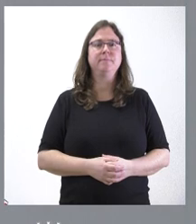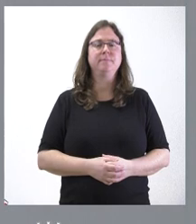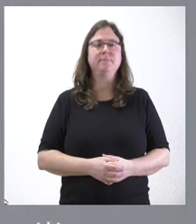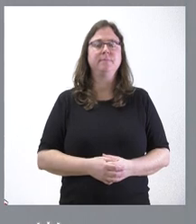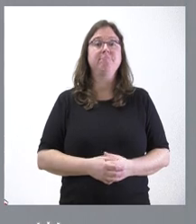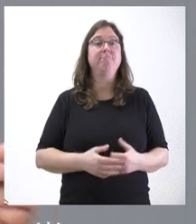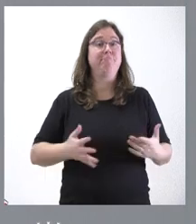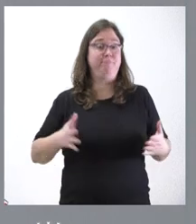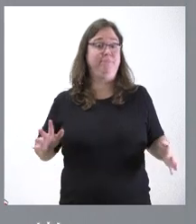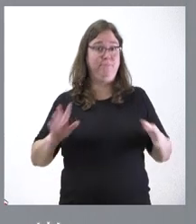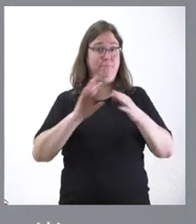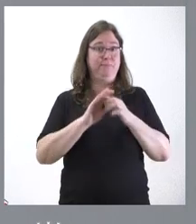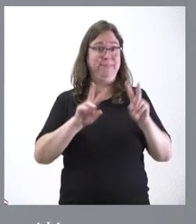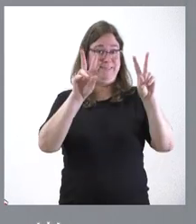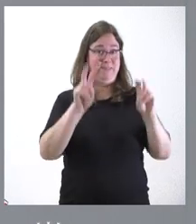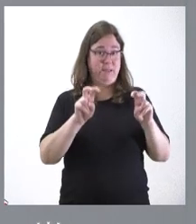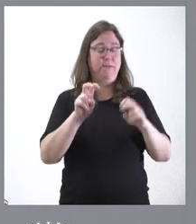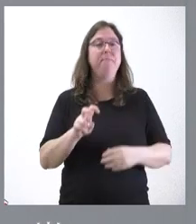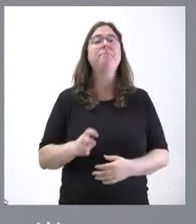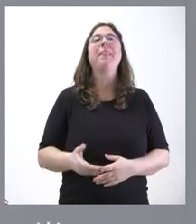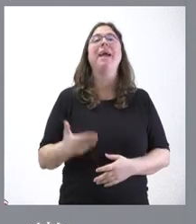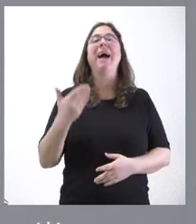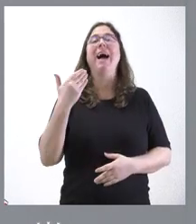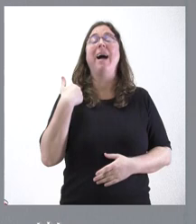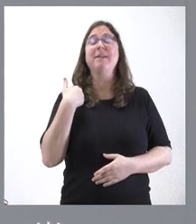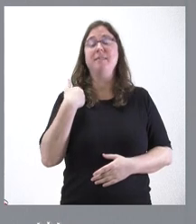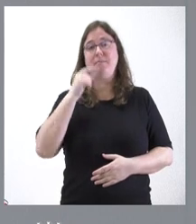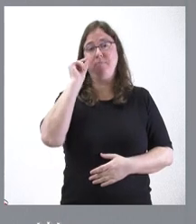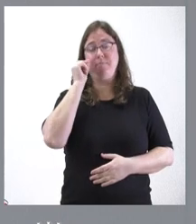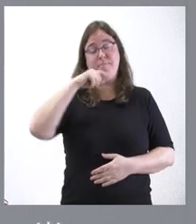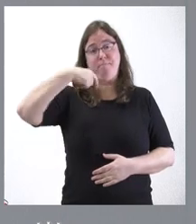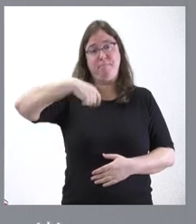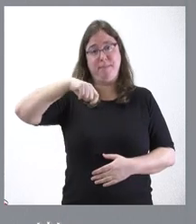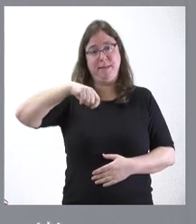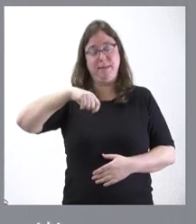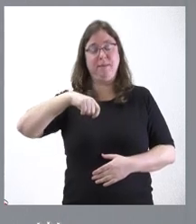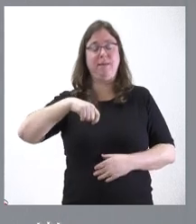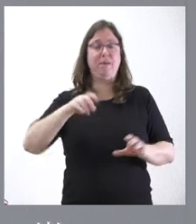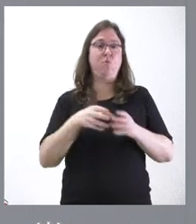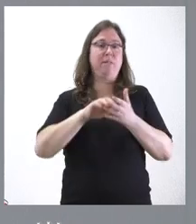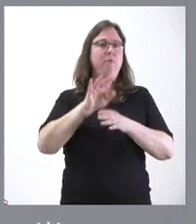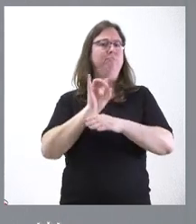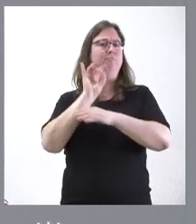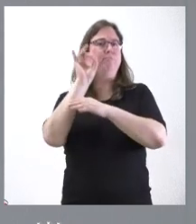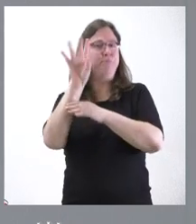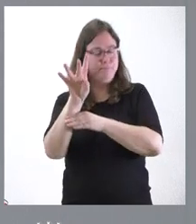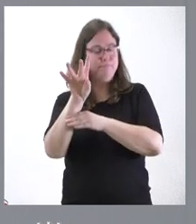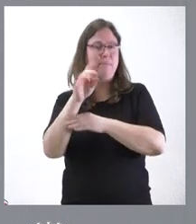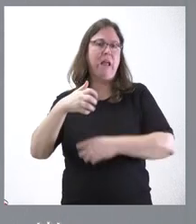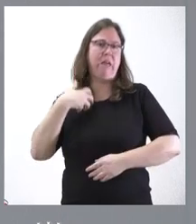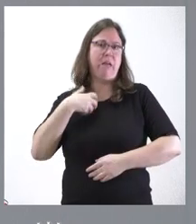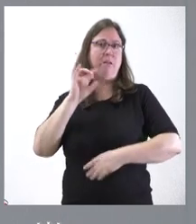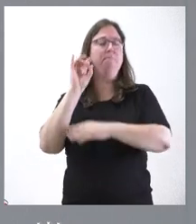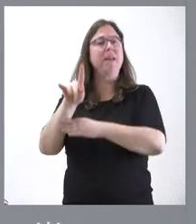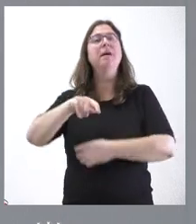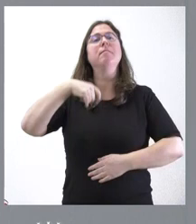Pues en relación con este asunto ayer envió el presidente de la junta de gestión la queja al presidente del gobierno y Esperamos que el presidente del gobierno cuando tenga